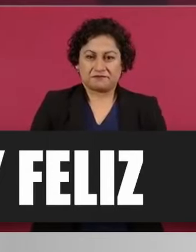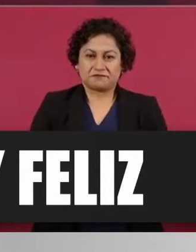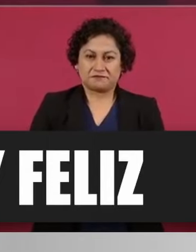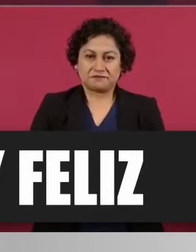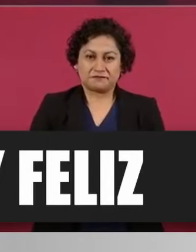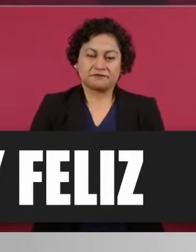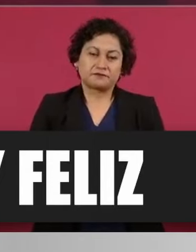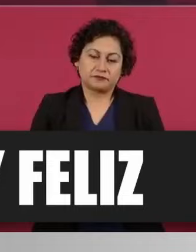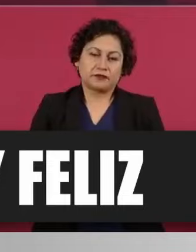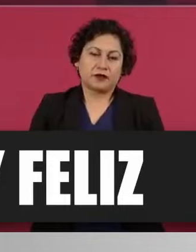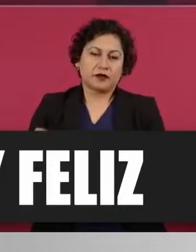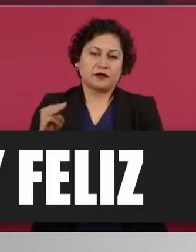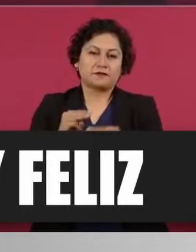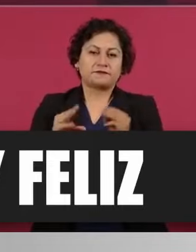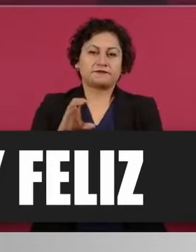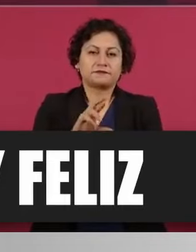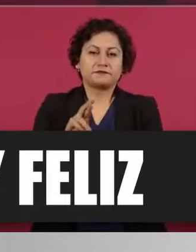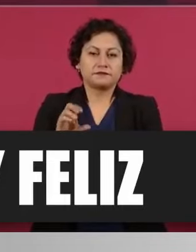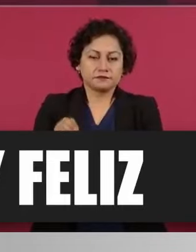El Cerro de San Pedro.